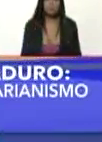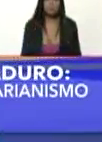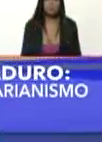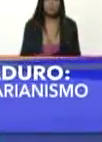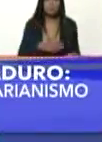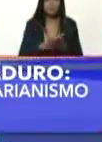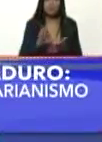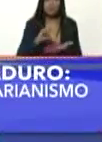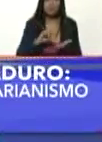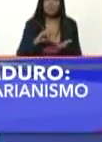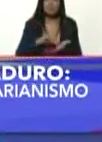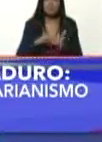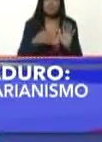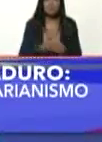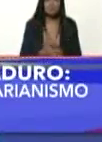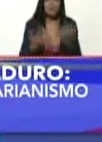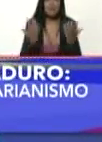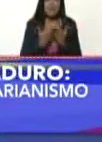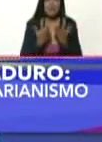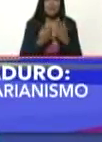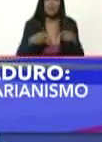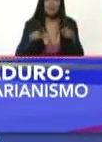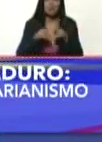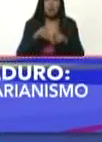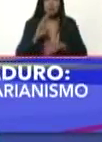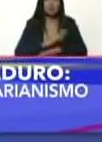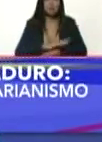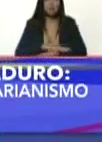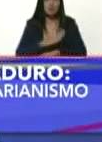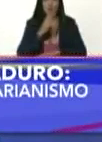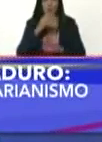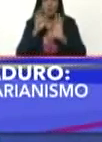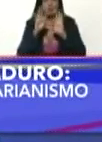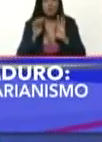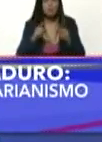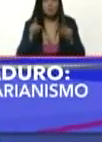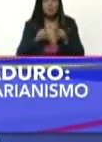sobre qué significa una guerra multiforme de carácter no convencional.